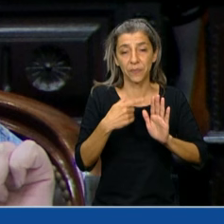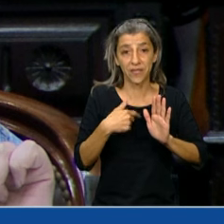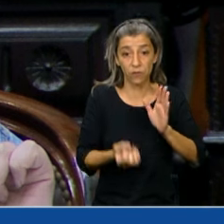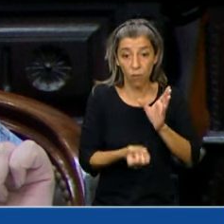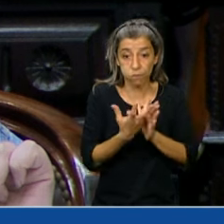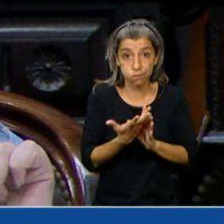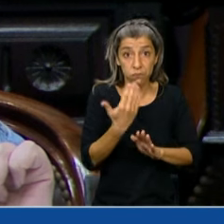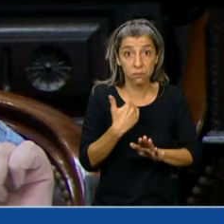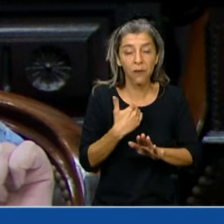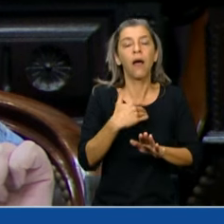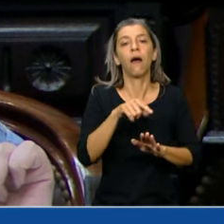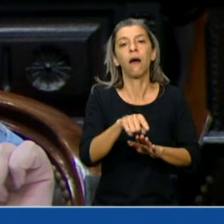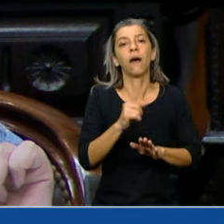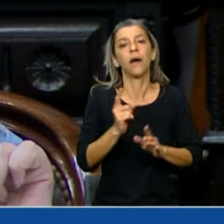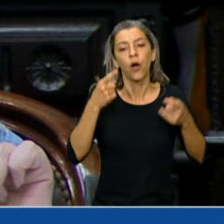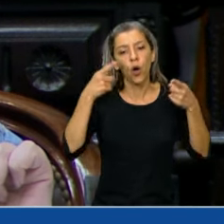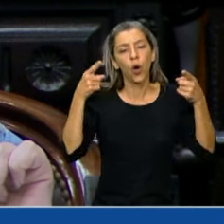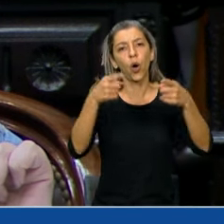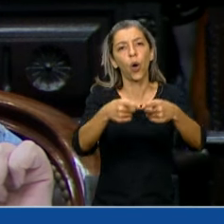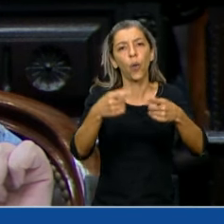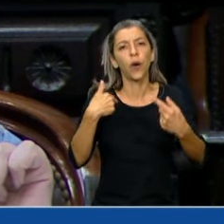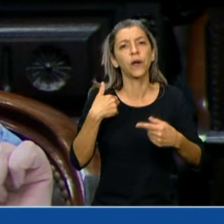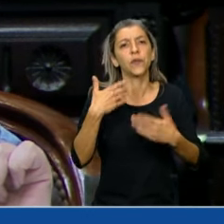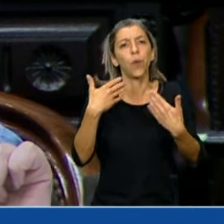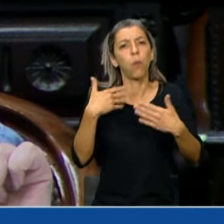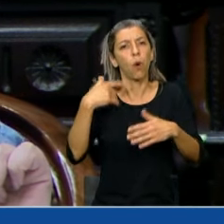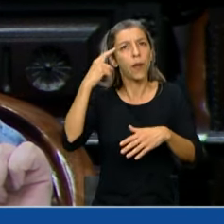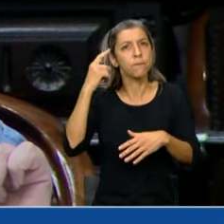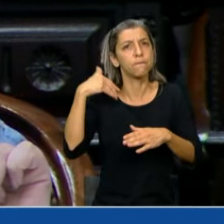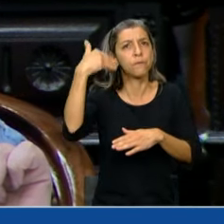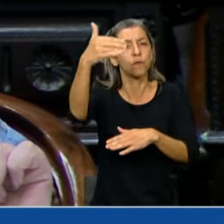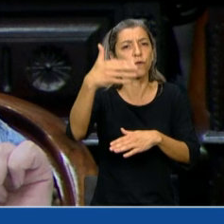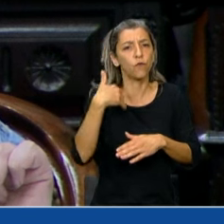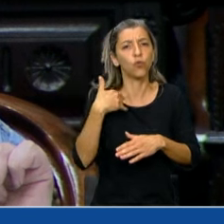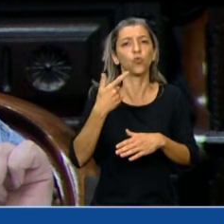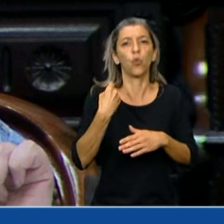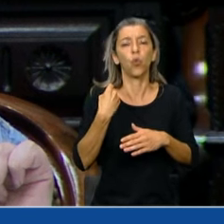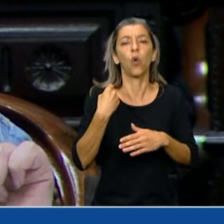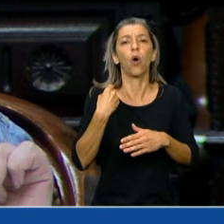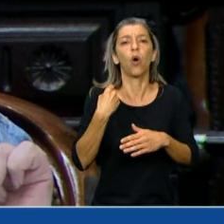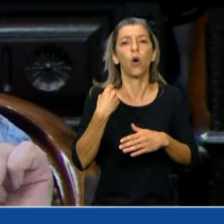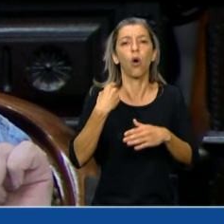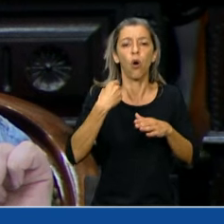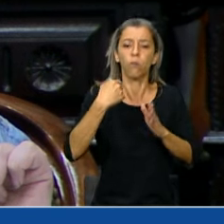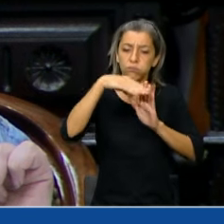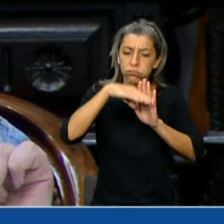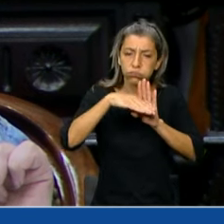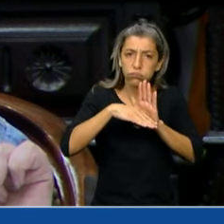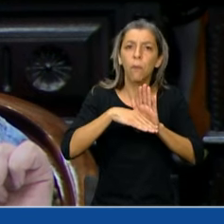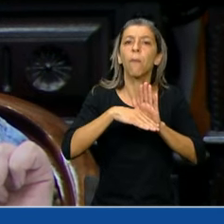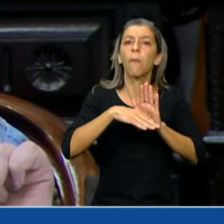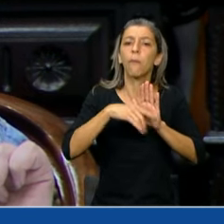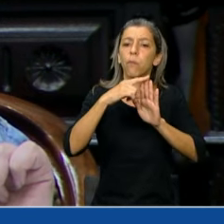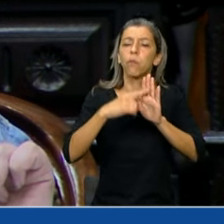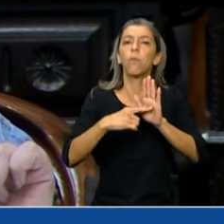tiene por objetivo establecer parámetros previsibles y progresivos en laón composición Perdón del origen externo